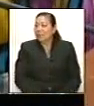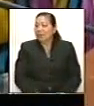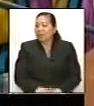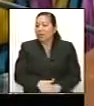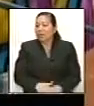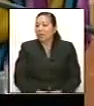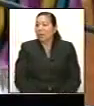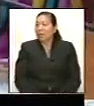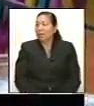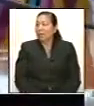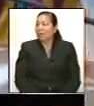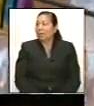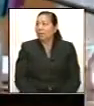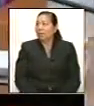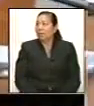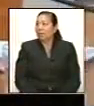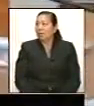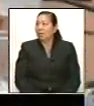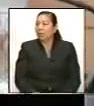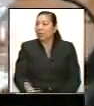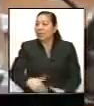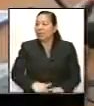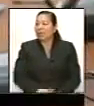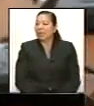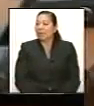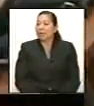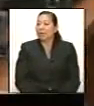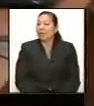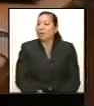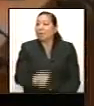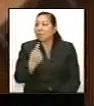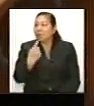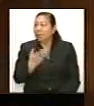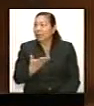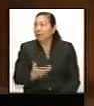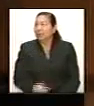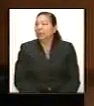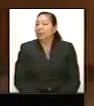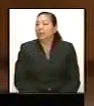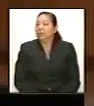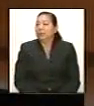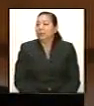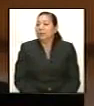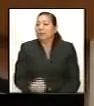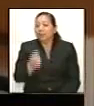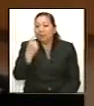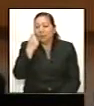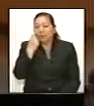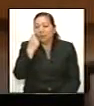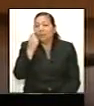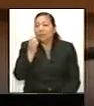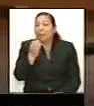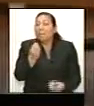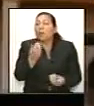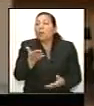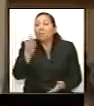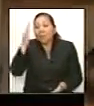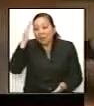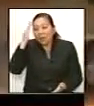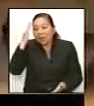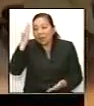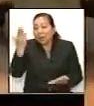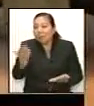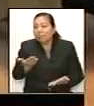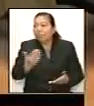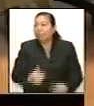esto no le pasa a chicas como tú, ¿no? Tan mayores, o qué sé yo, ¿no será alguien que te conoce? Sí, pero ¿cómo lo sé, no?